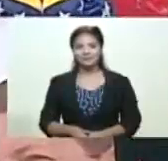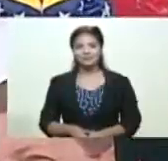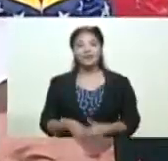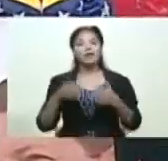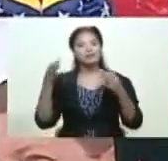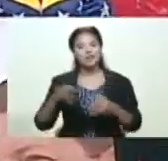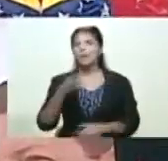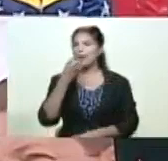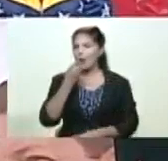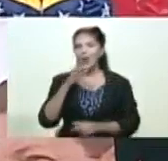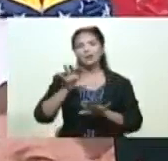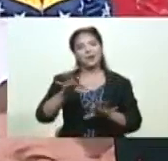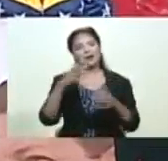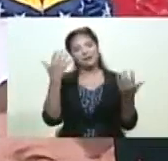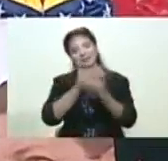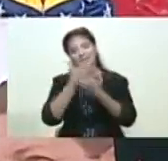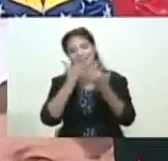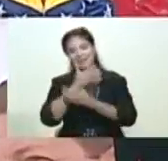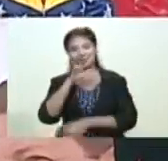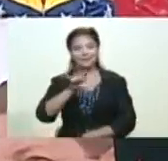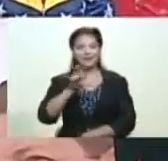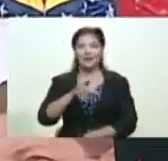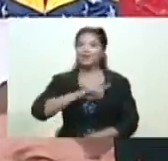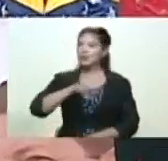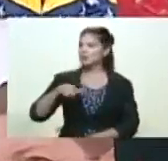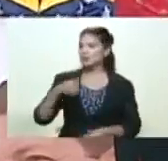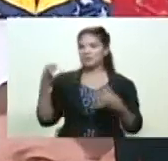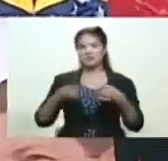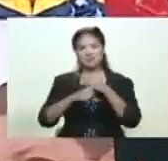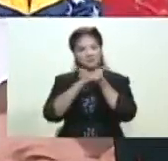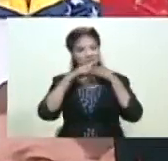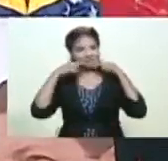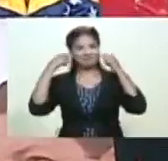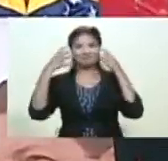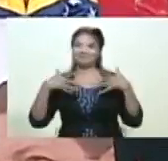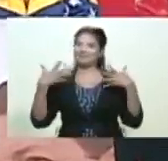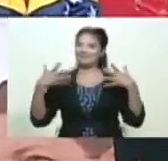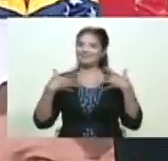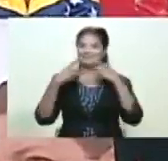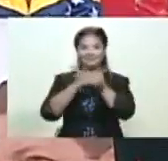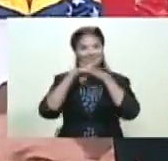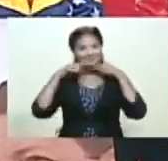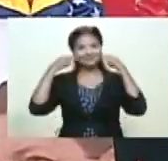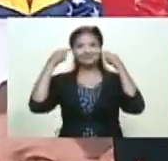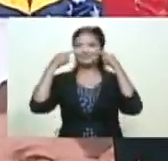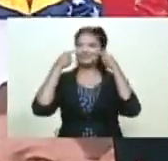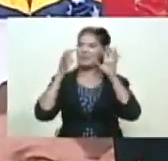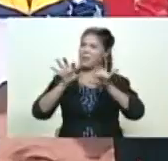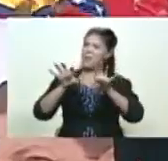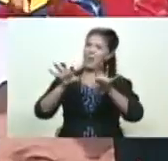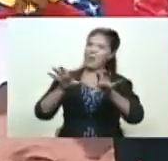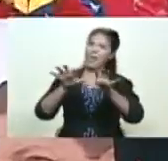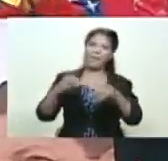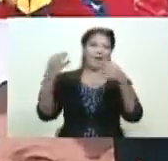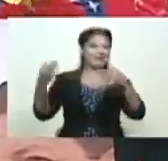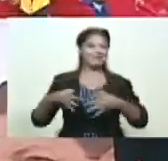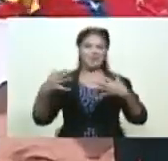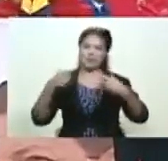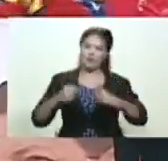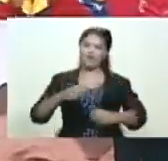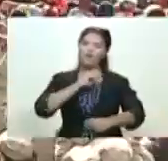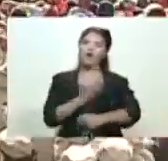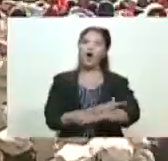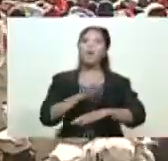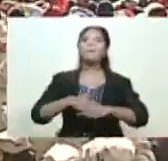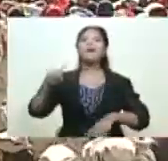Siempre es bueno el humor. Nosotros siempre andamos alegres. Andamos con una sonrisa, un chiste, una alegría, una fuerza,